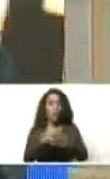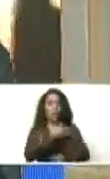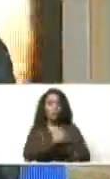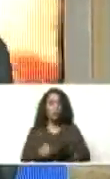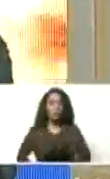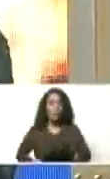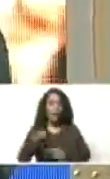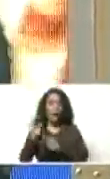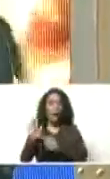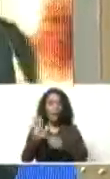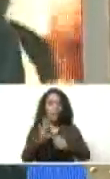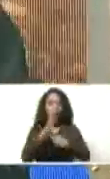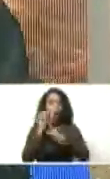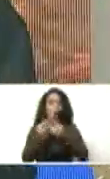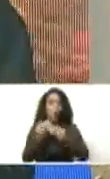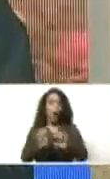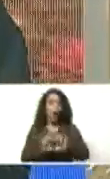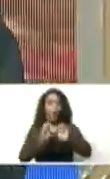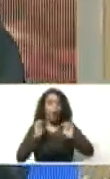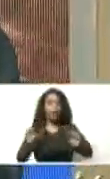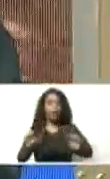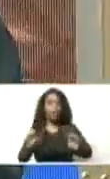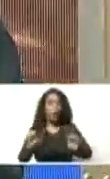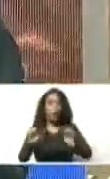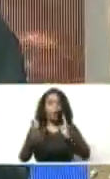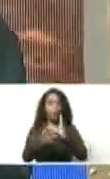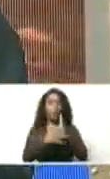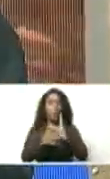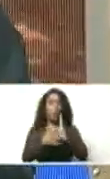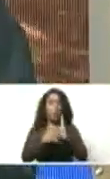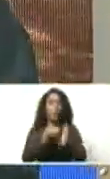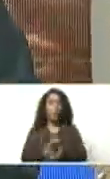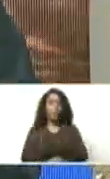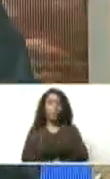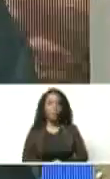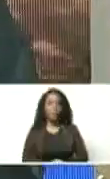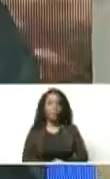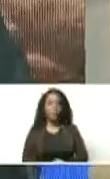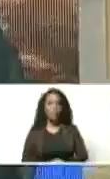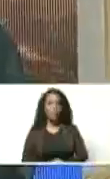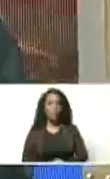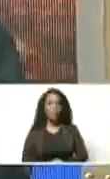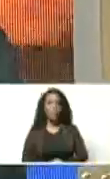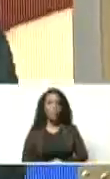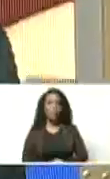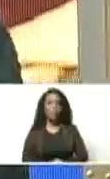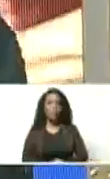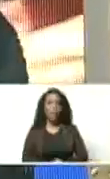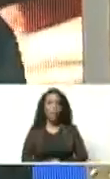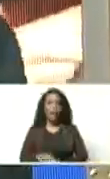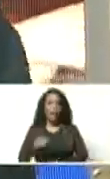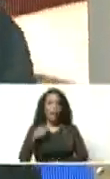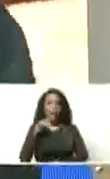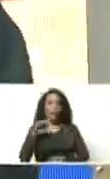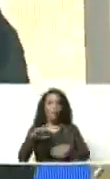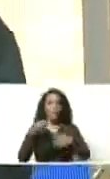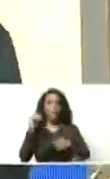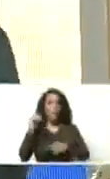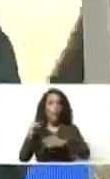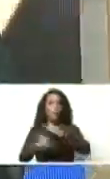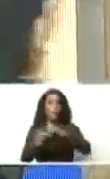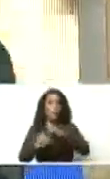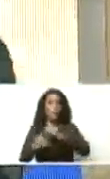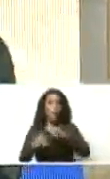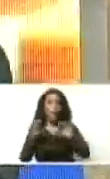es un ejemplo cómo la educación técnica, comercial y robinsoniana puede promover en las demás instituciones